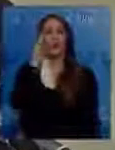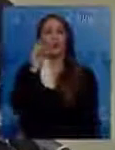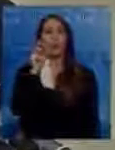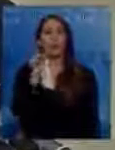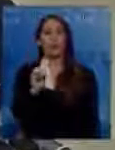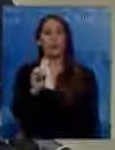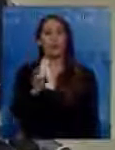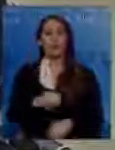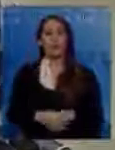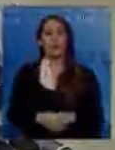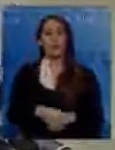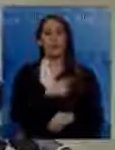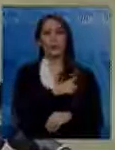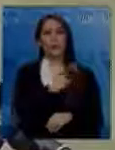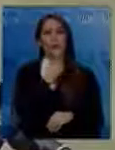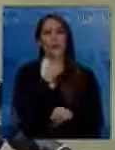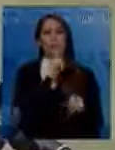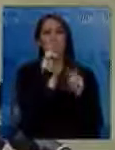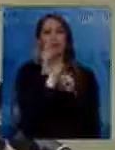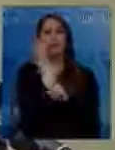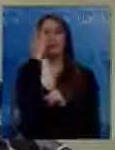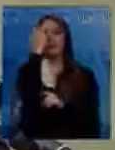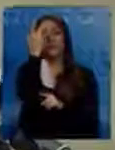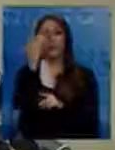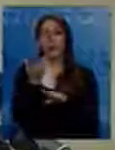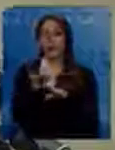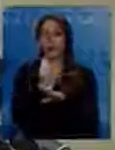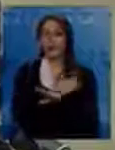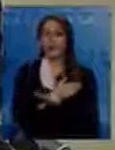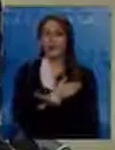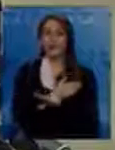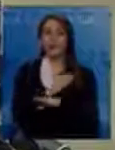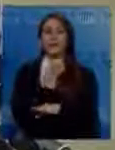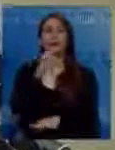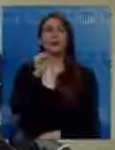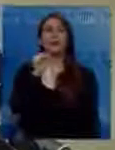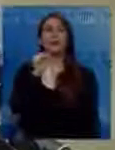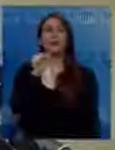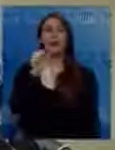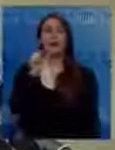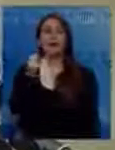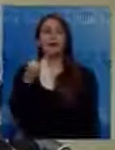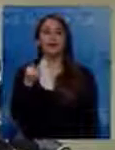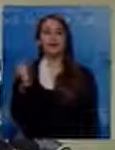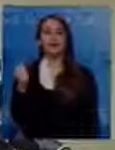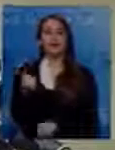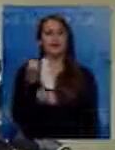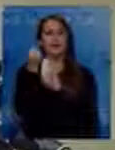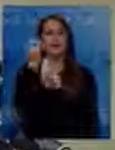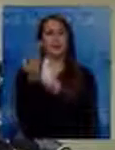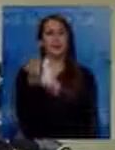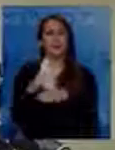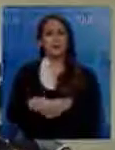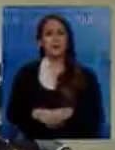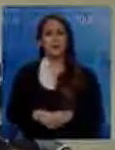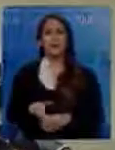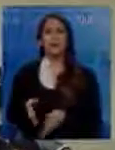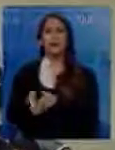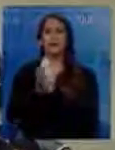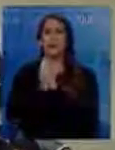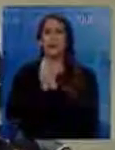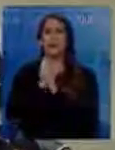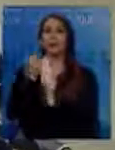suya seguramente se origina porque la información que provee el SEACES es una información que pidió que la